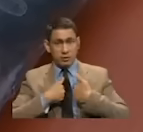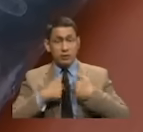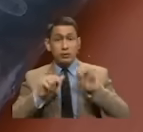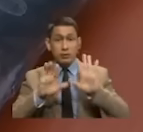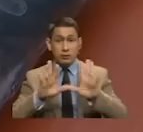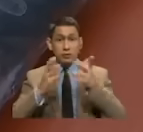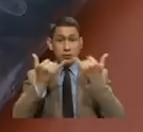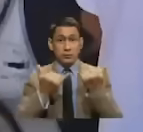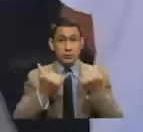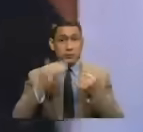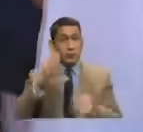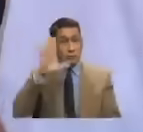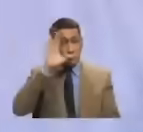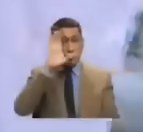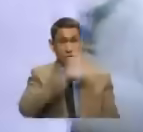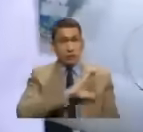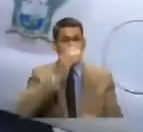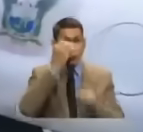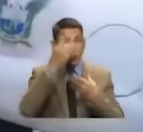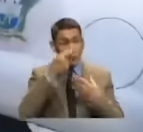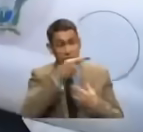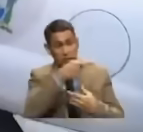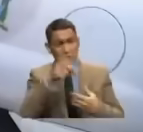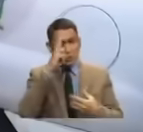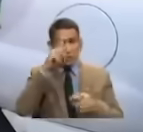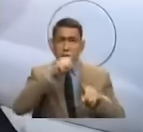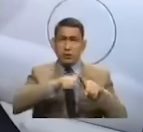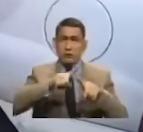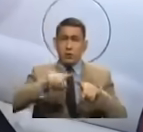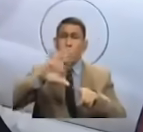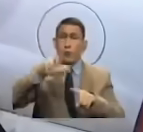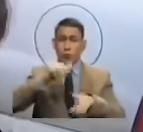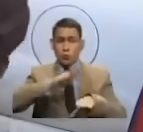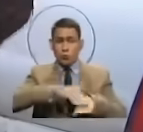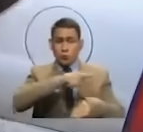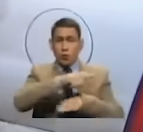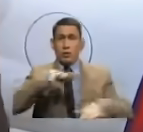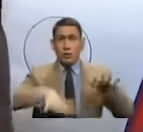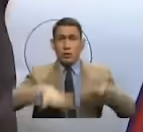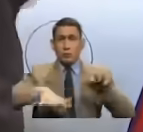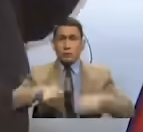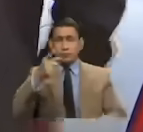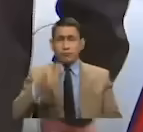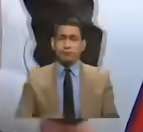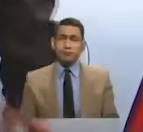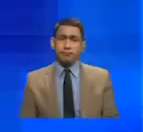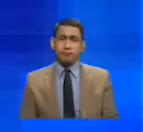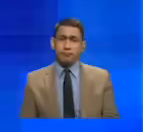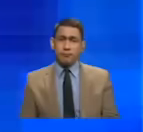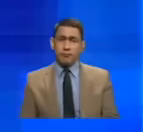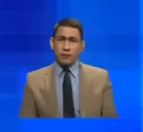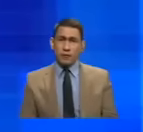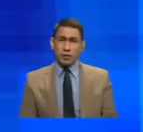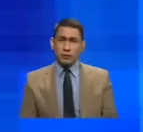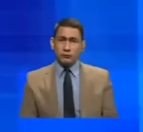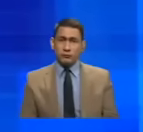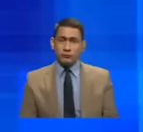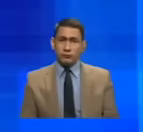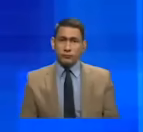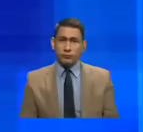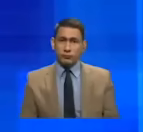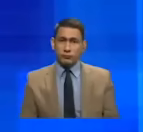que estos sujetos estén implicados en otros asaltos. Jorge García, TC Televisión.